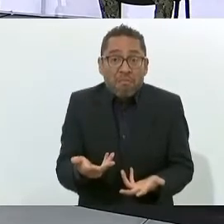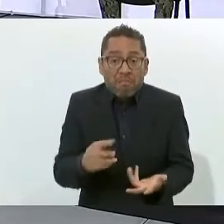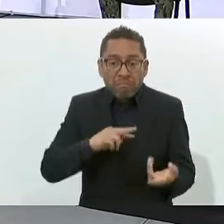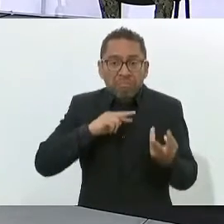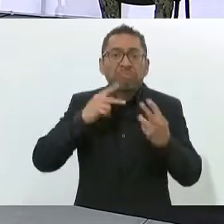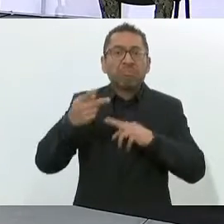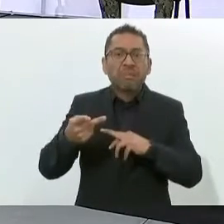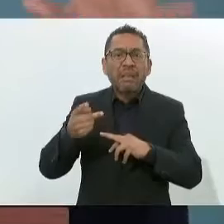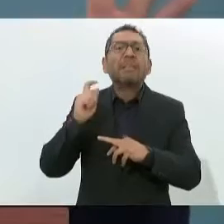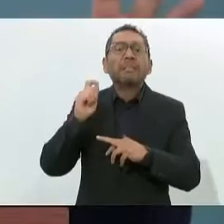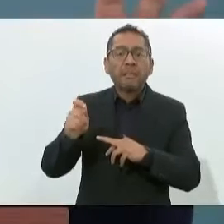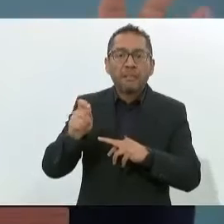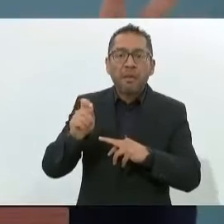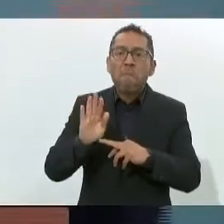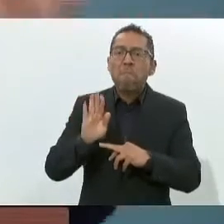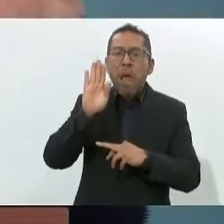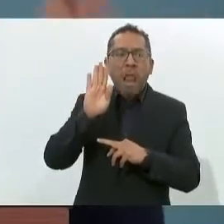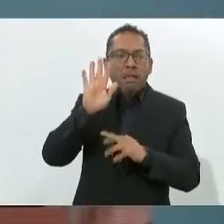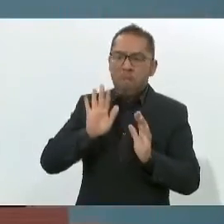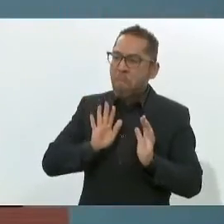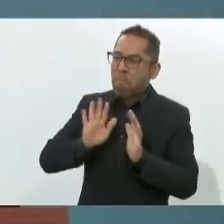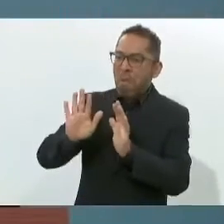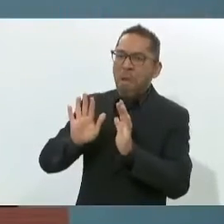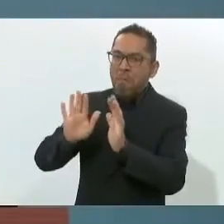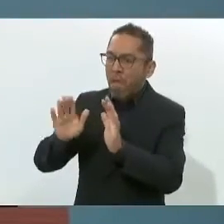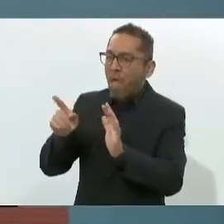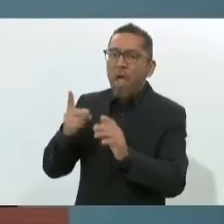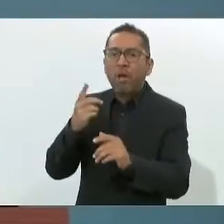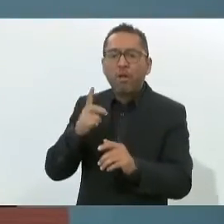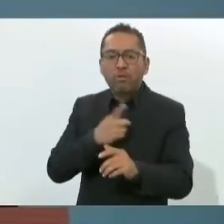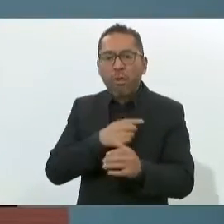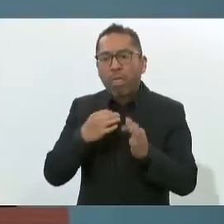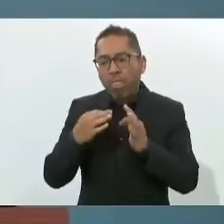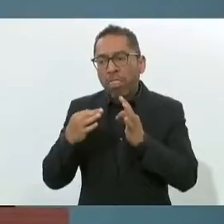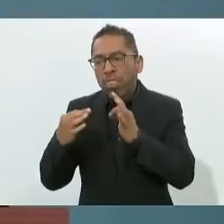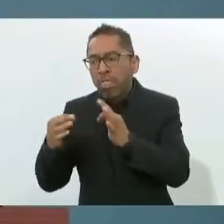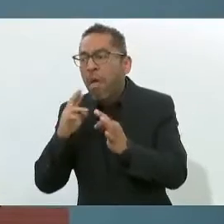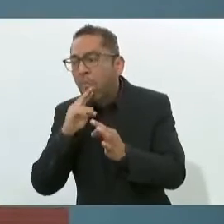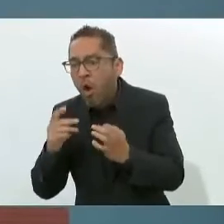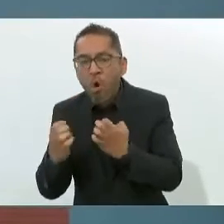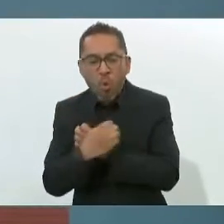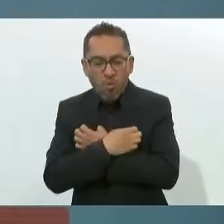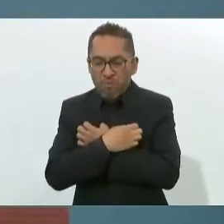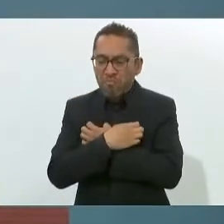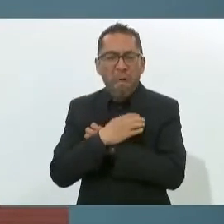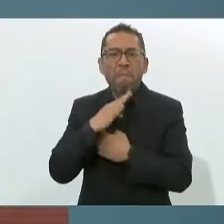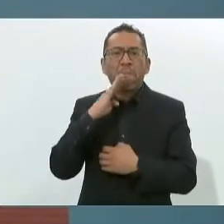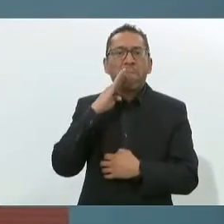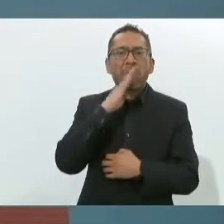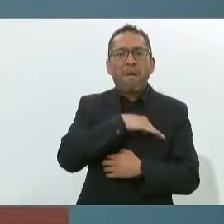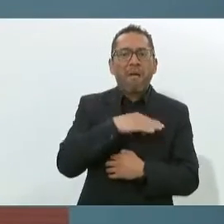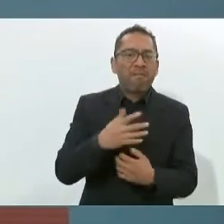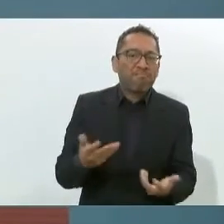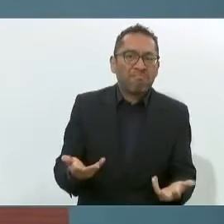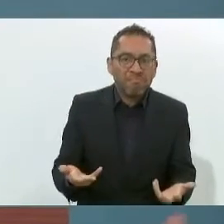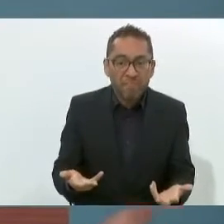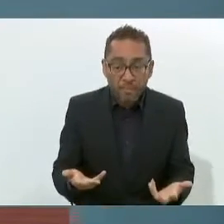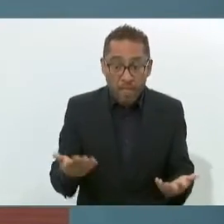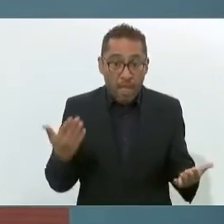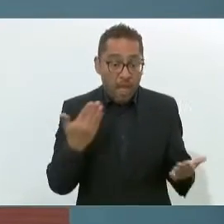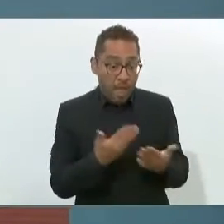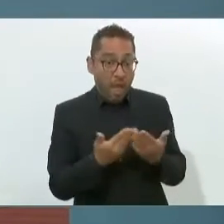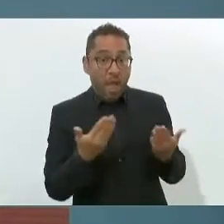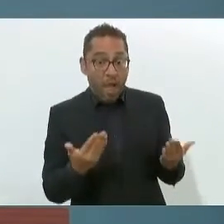los empujaron para que tomaran el camino de las conductas antisociales. Ahora, con la